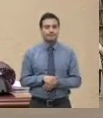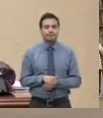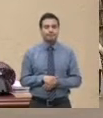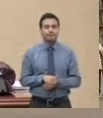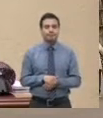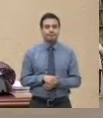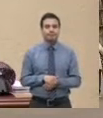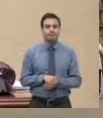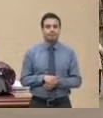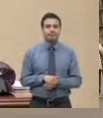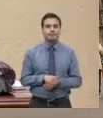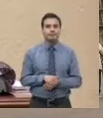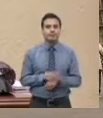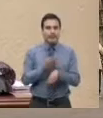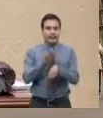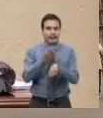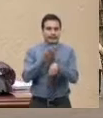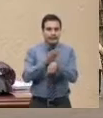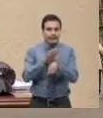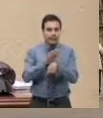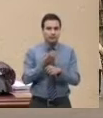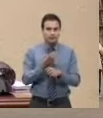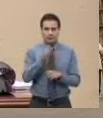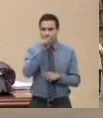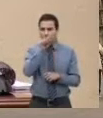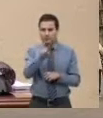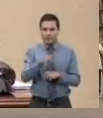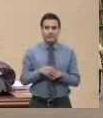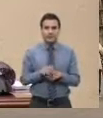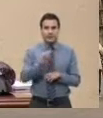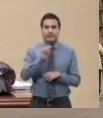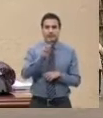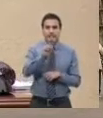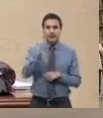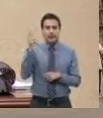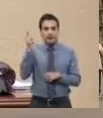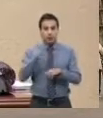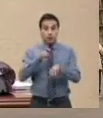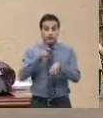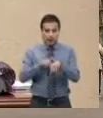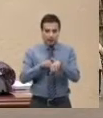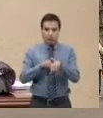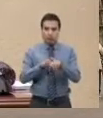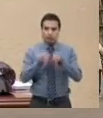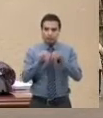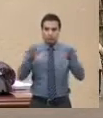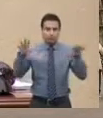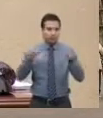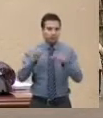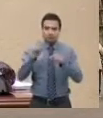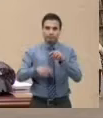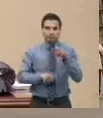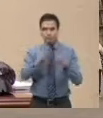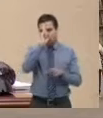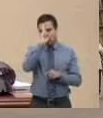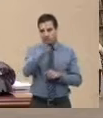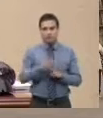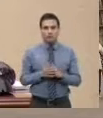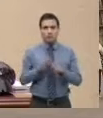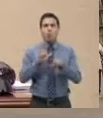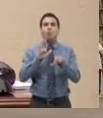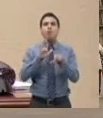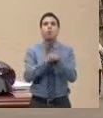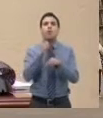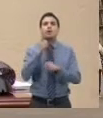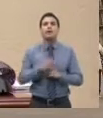reflejada precisamente en tiempos de radio y televisión. Y en esos tiempos de radio y televisión, porque también